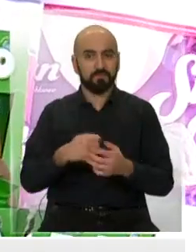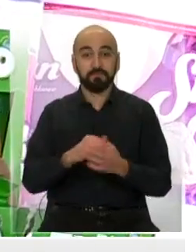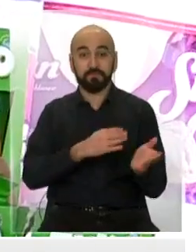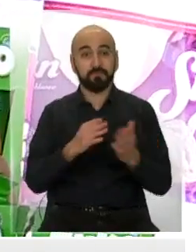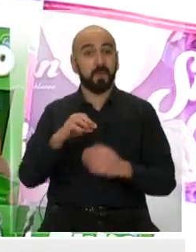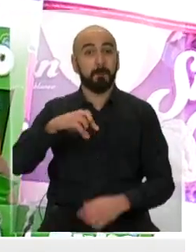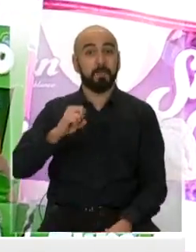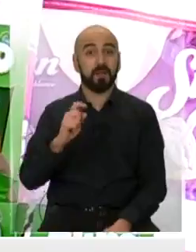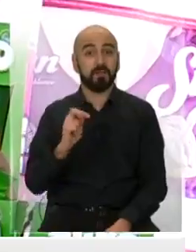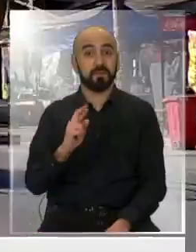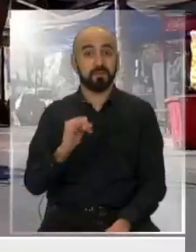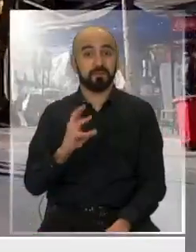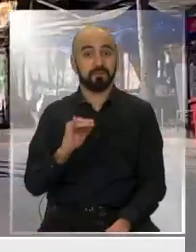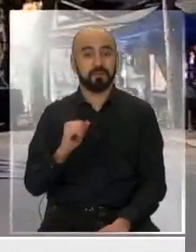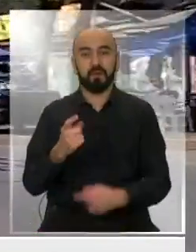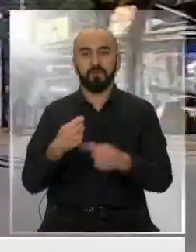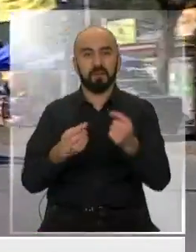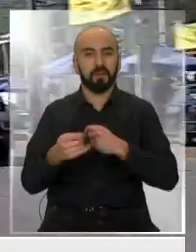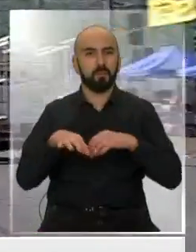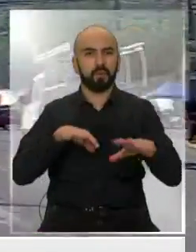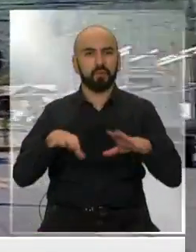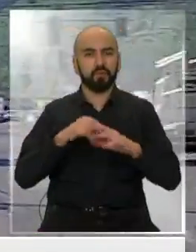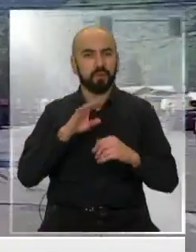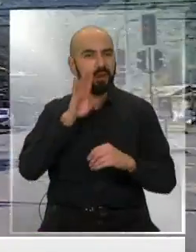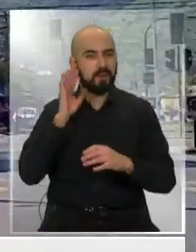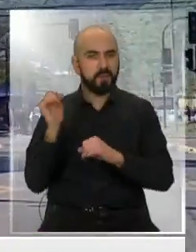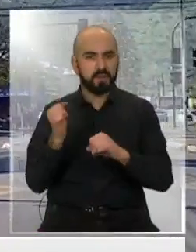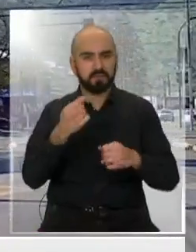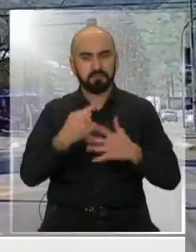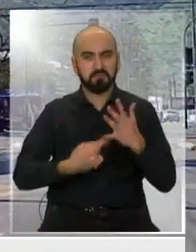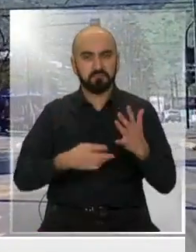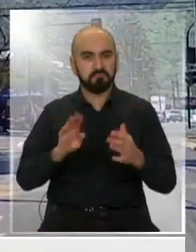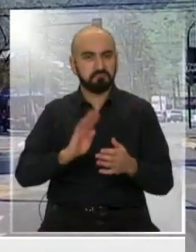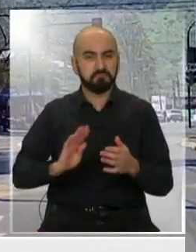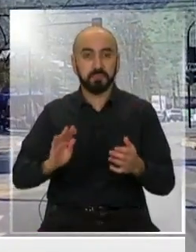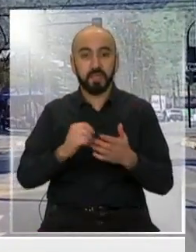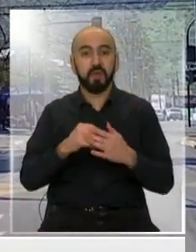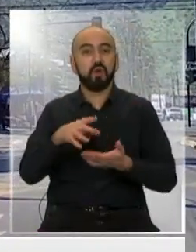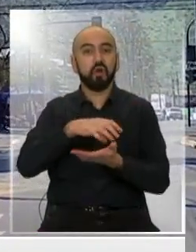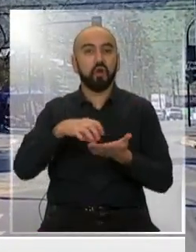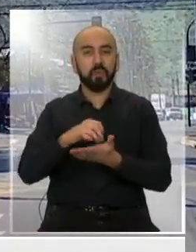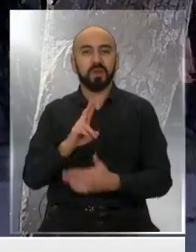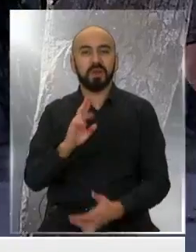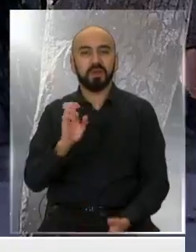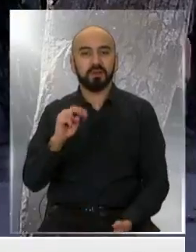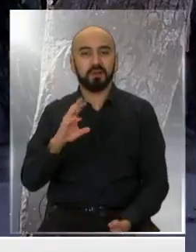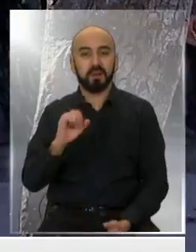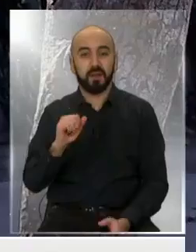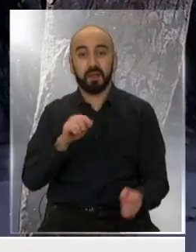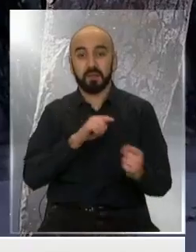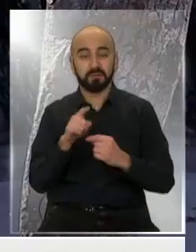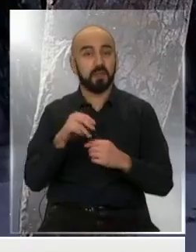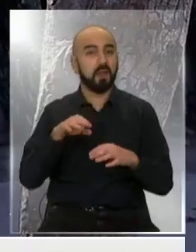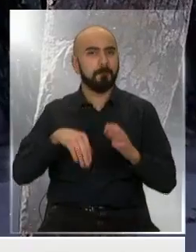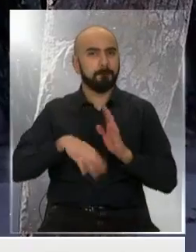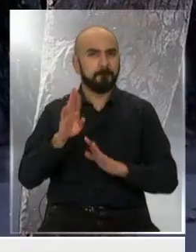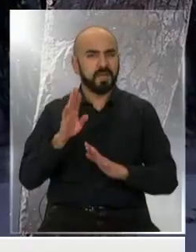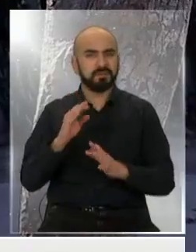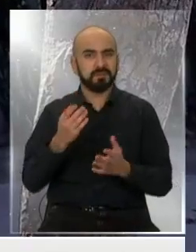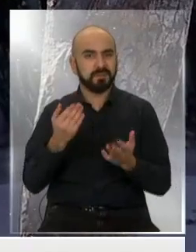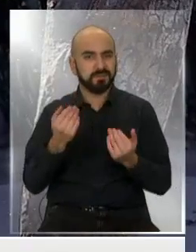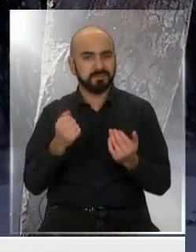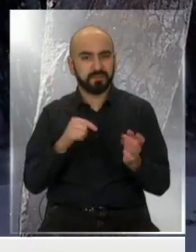Patricia vende productos de limpieza afuera de su departamento en la comuna de Renca. Ella nos cuenta que el producto más buscado es